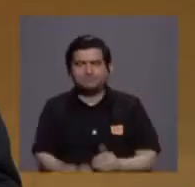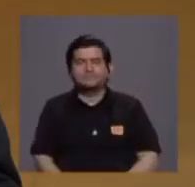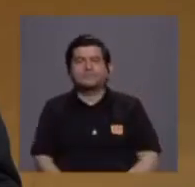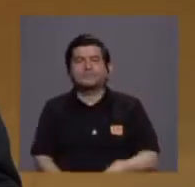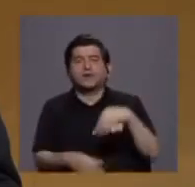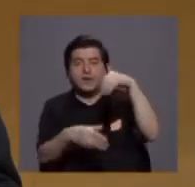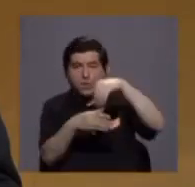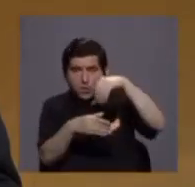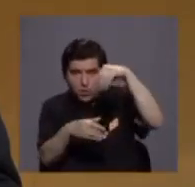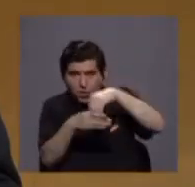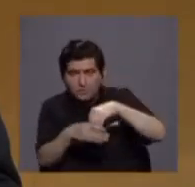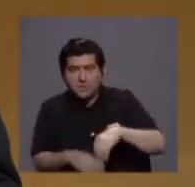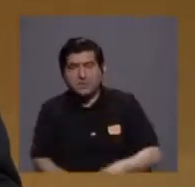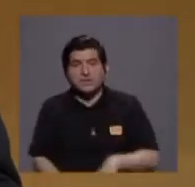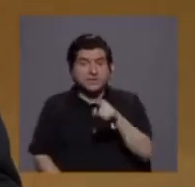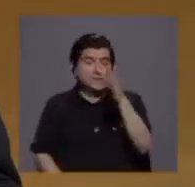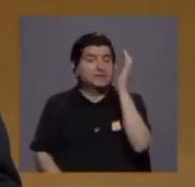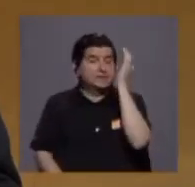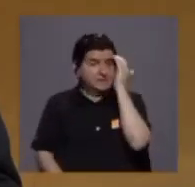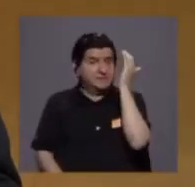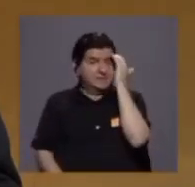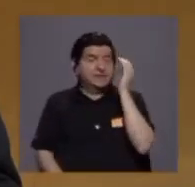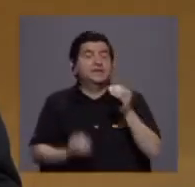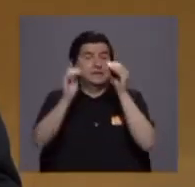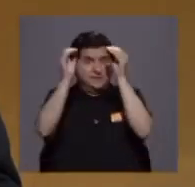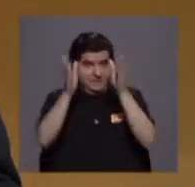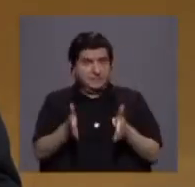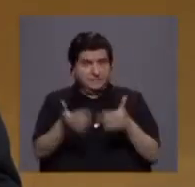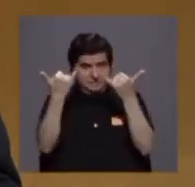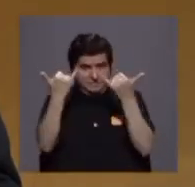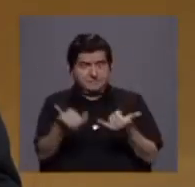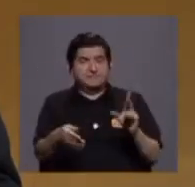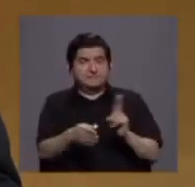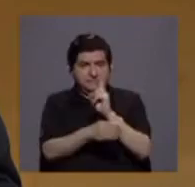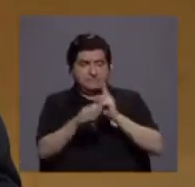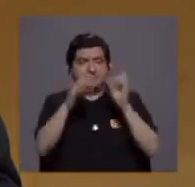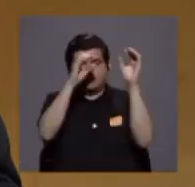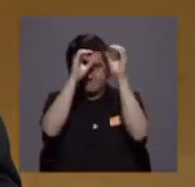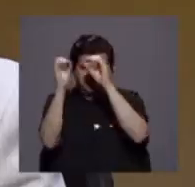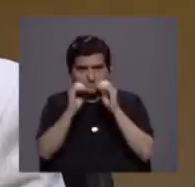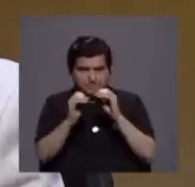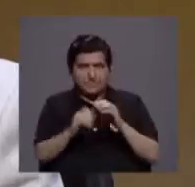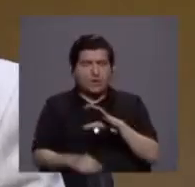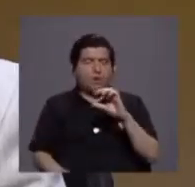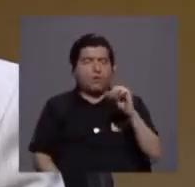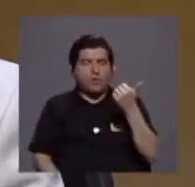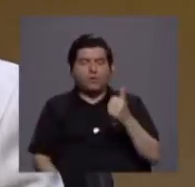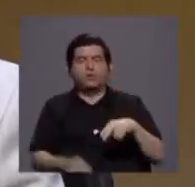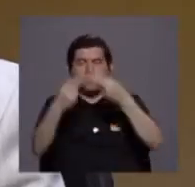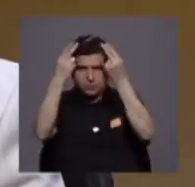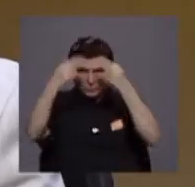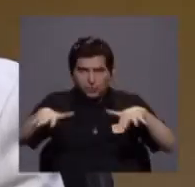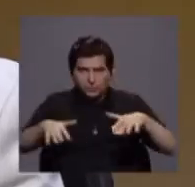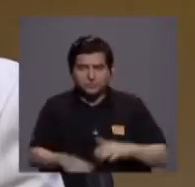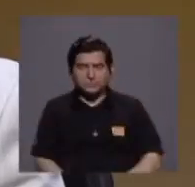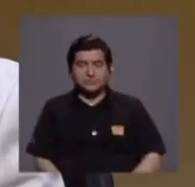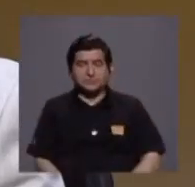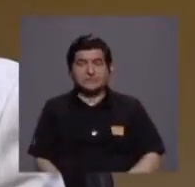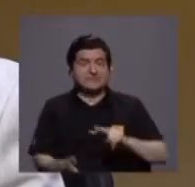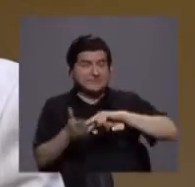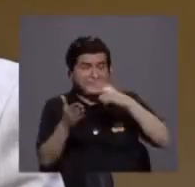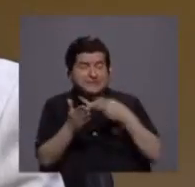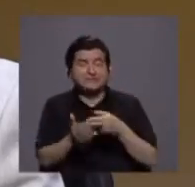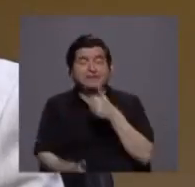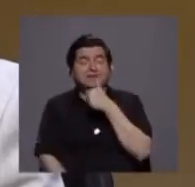ingrediente, como usted lo debe saber muy bien como docente que ha tenido que recurrir a la virtualidad, sin previo aviso. Esto requiere